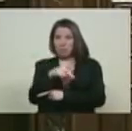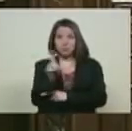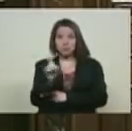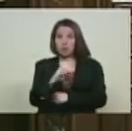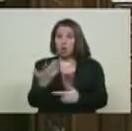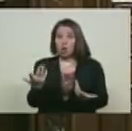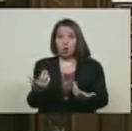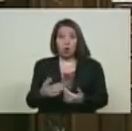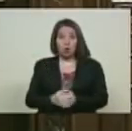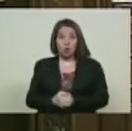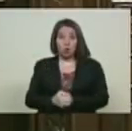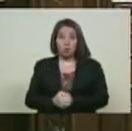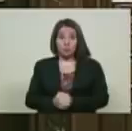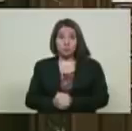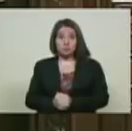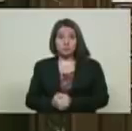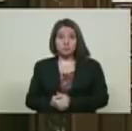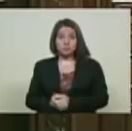matas. ¿Qué es eso?